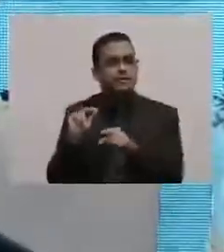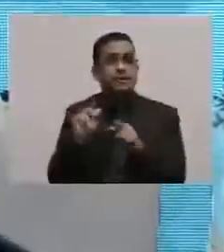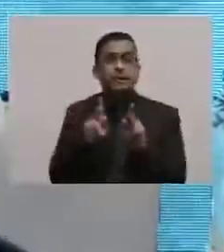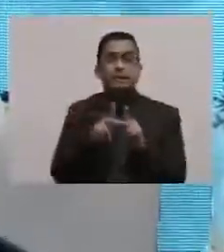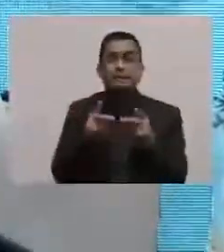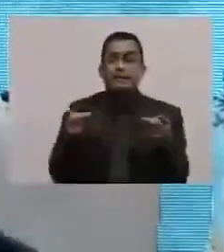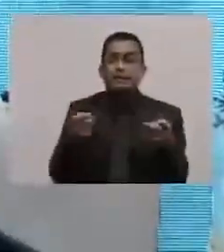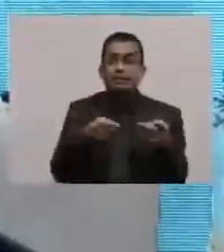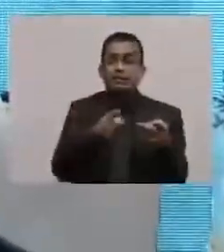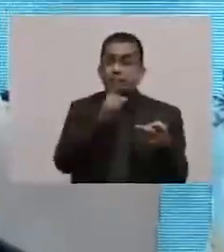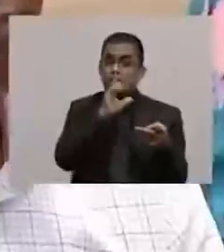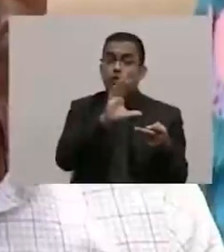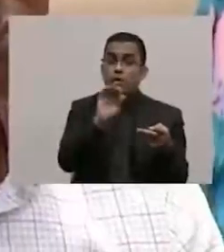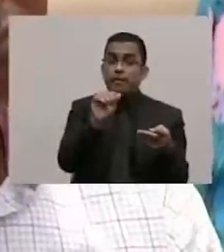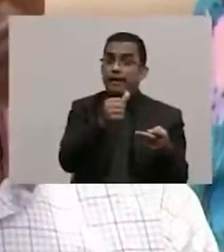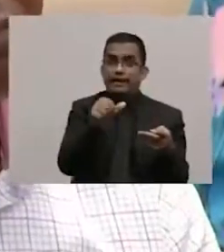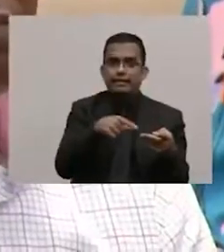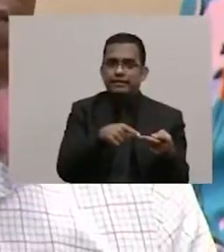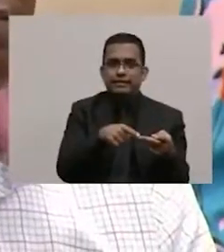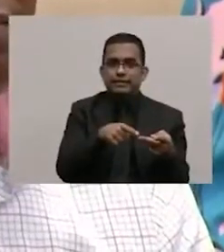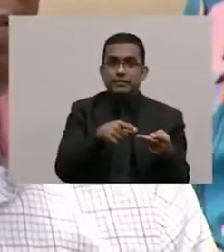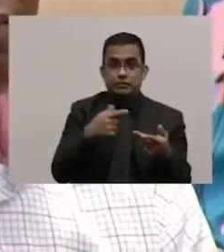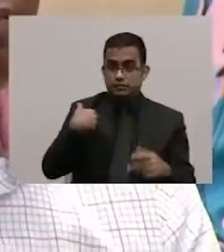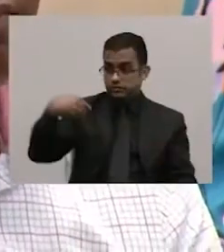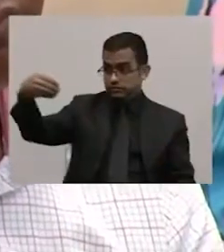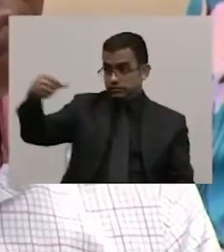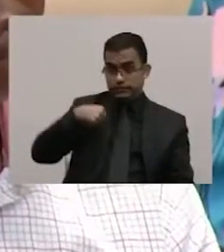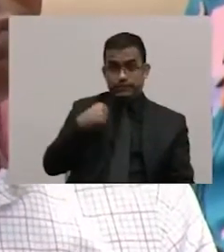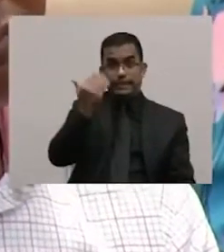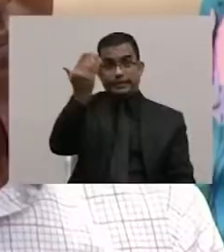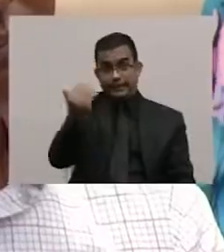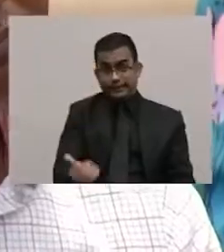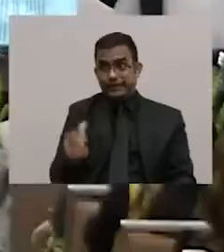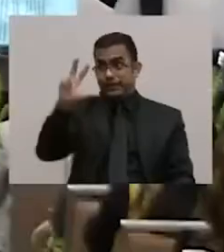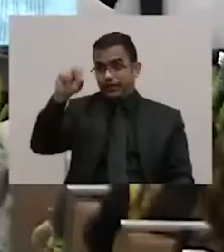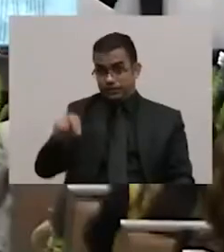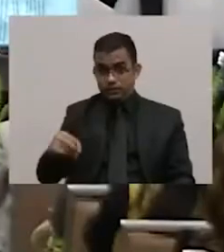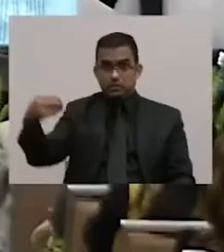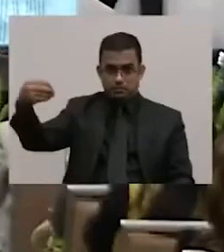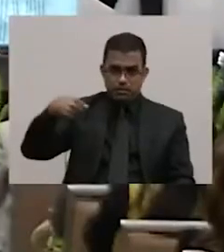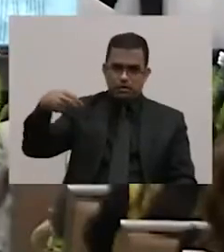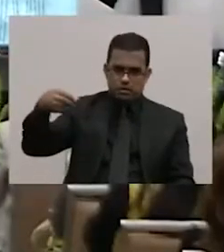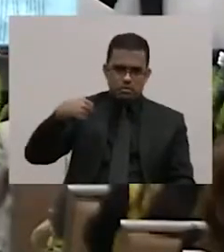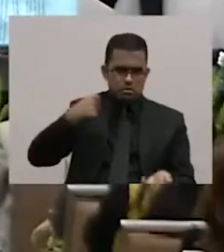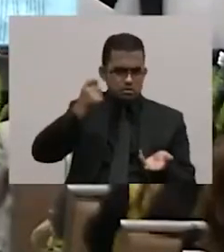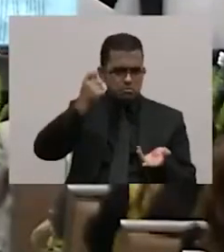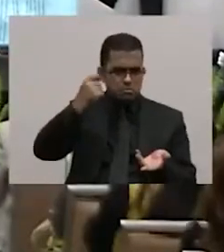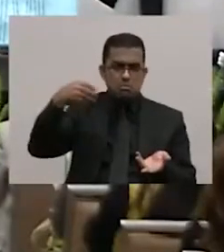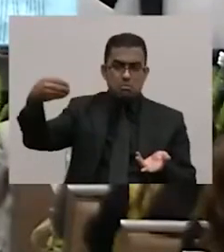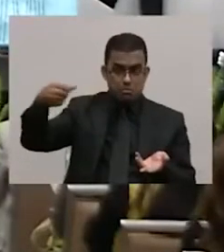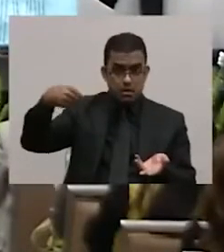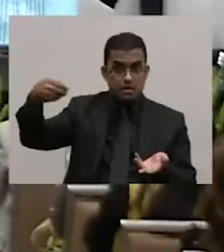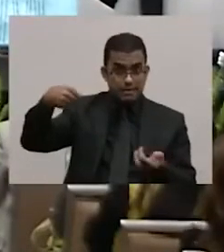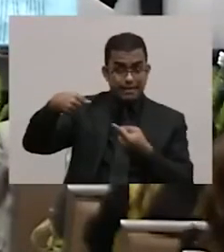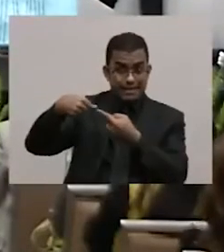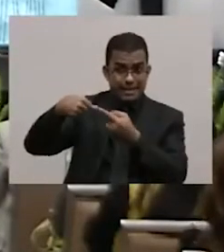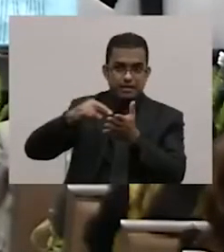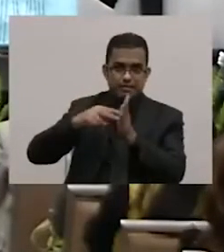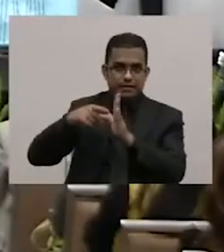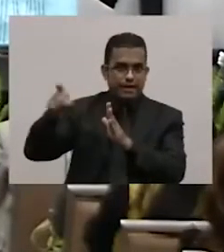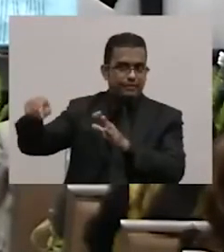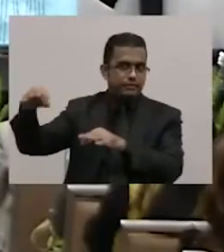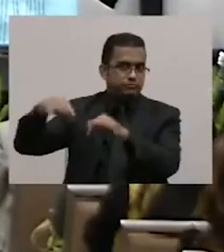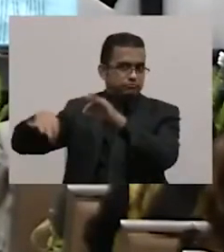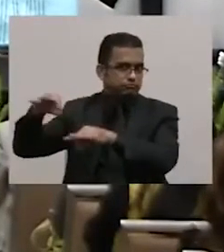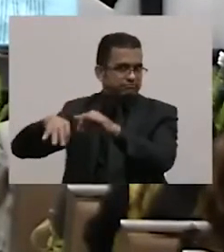son empresas, pero no empresa cualquiera, y son empresas porque a mí hay que pagarme los 15 y los 30, y para pagarme los 15 y los 30 tiene que generar dinero.